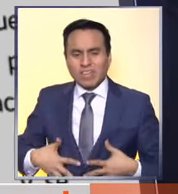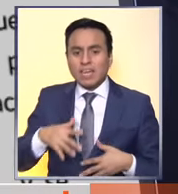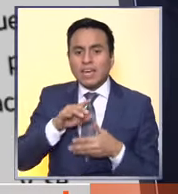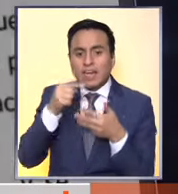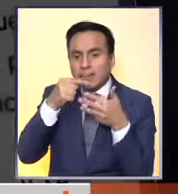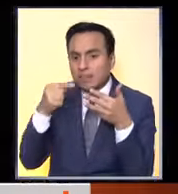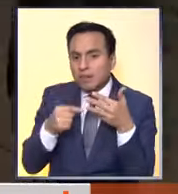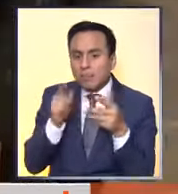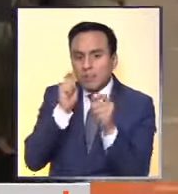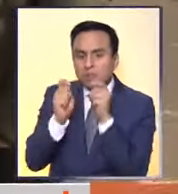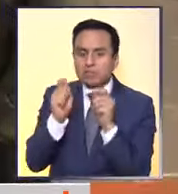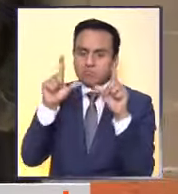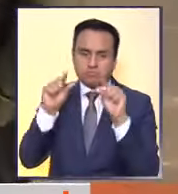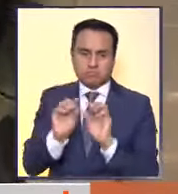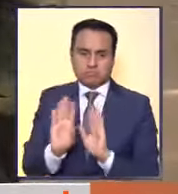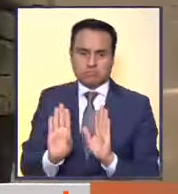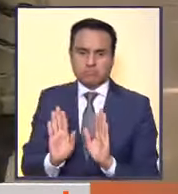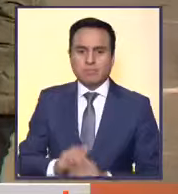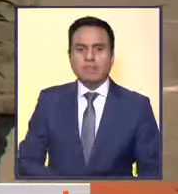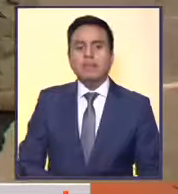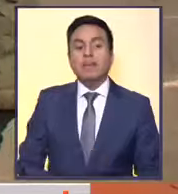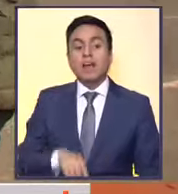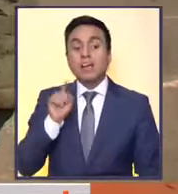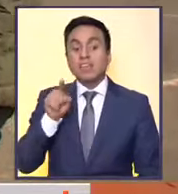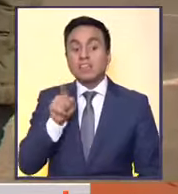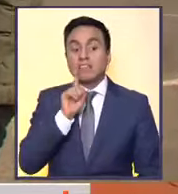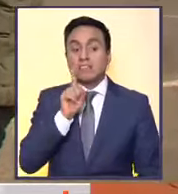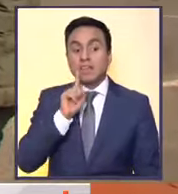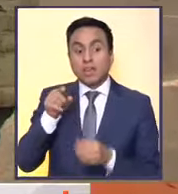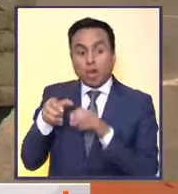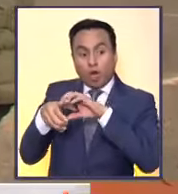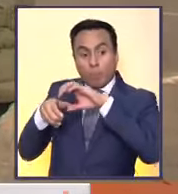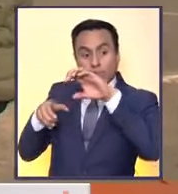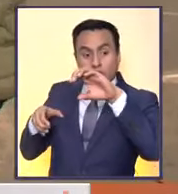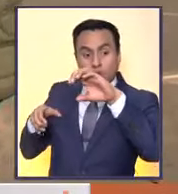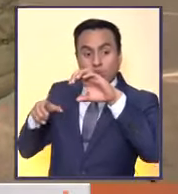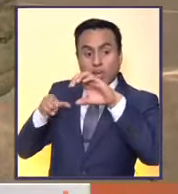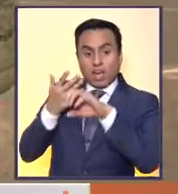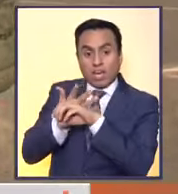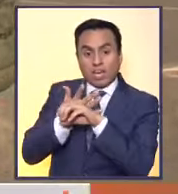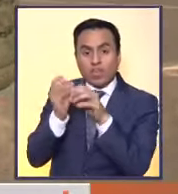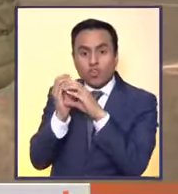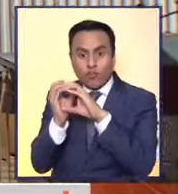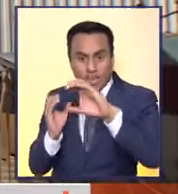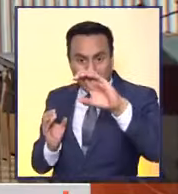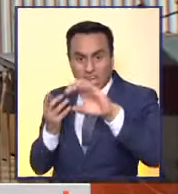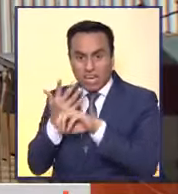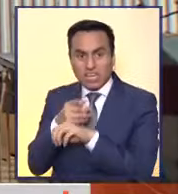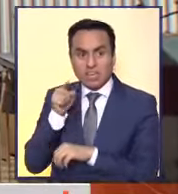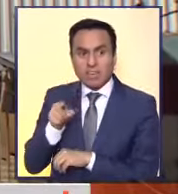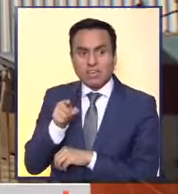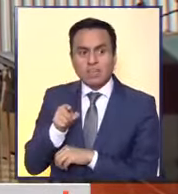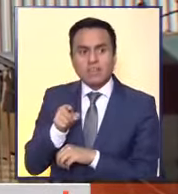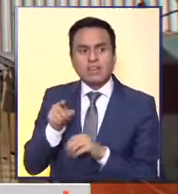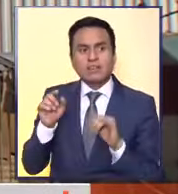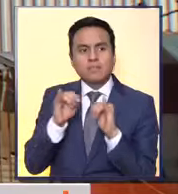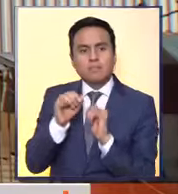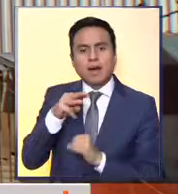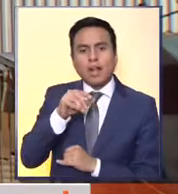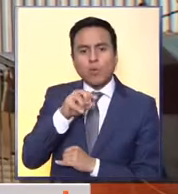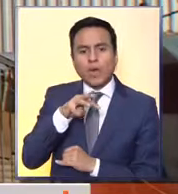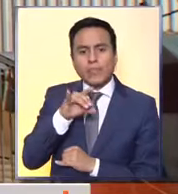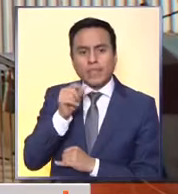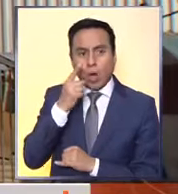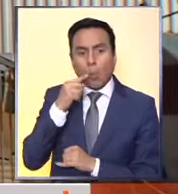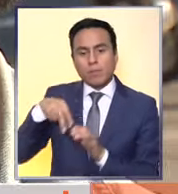de riesgo vital. Hasta aquí llego yo porque aquí está el compresor y las tuberías igual porque... Joaquín Maluenda es el hombre bala